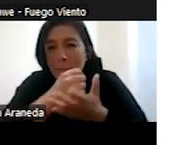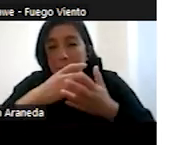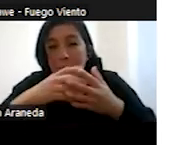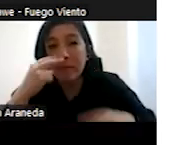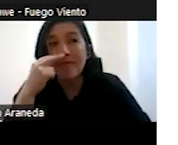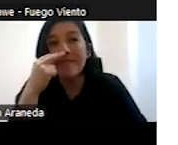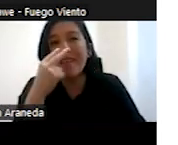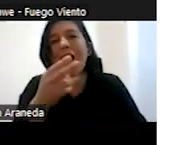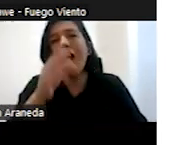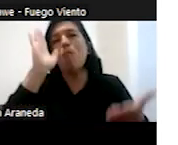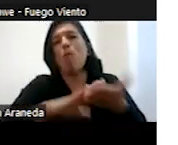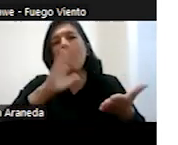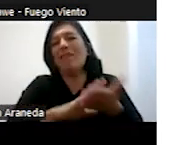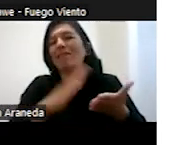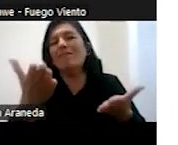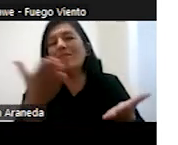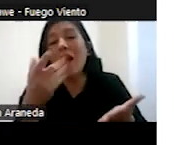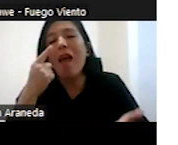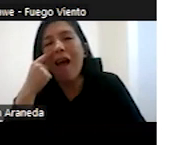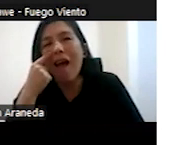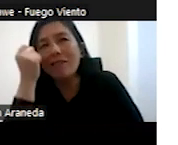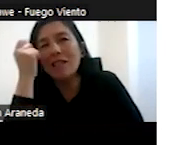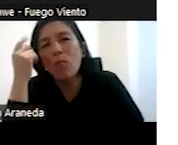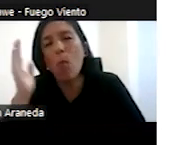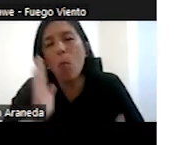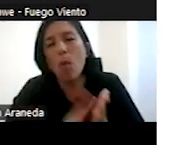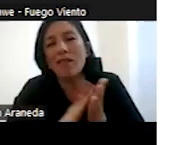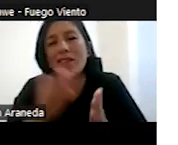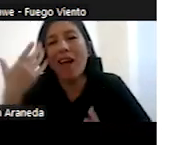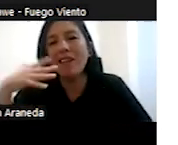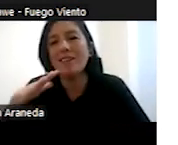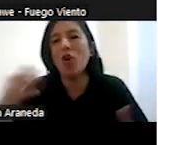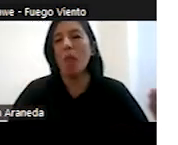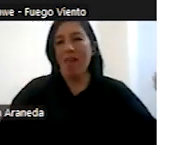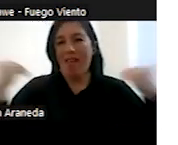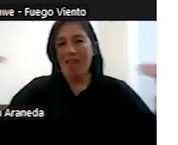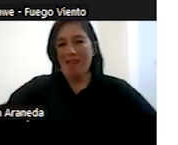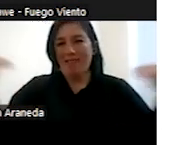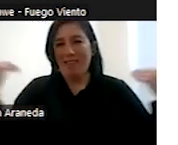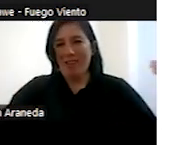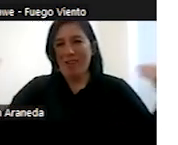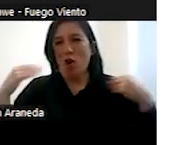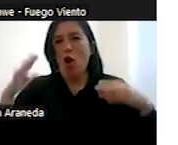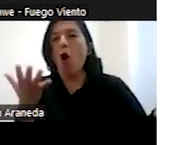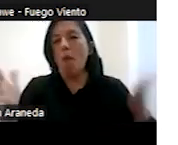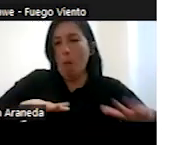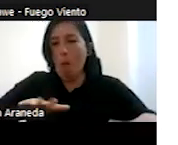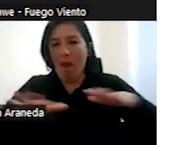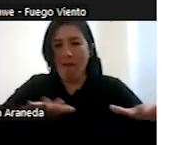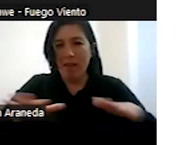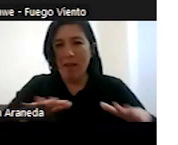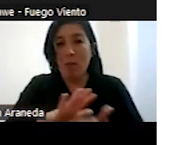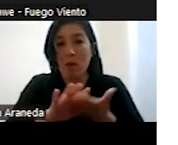de indicadores, nos muestran acerca de la actividad física de las personas. La carga